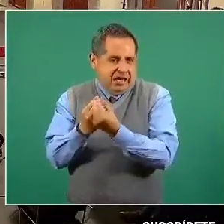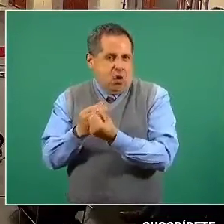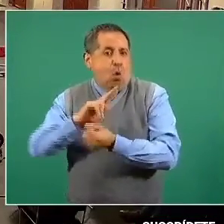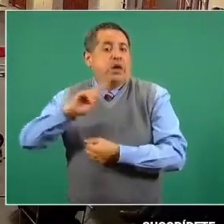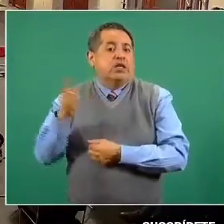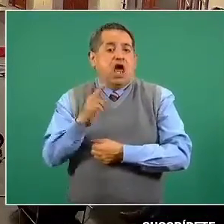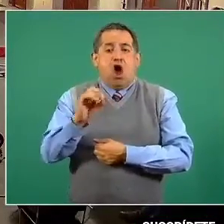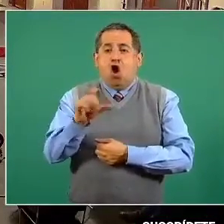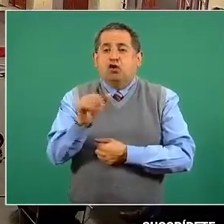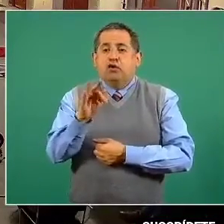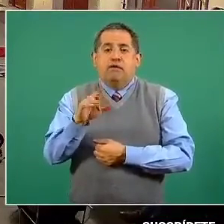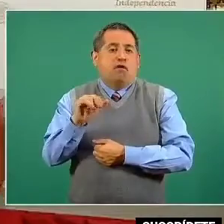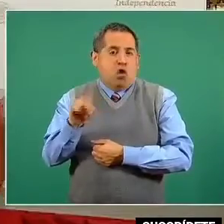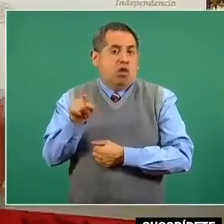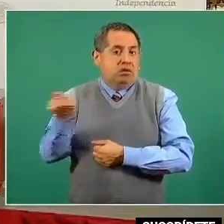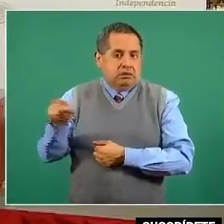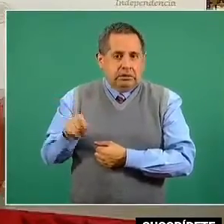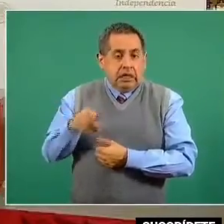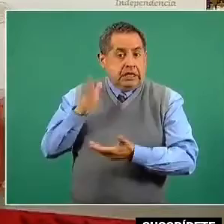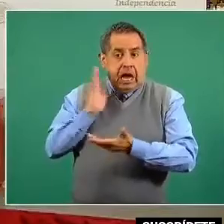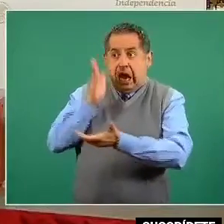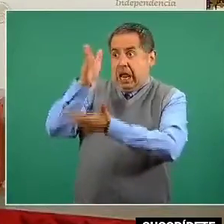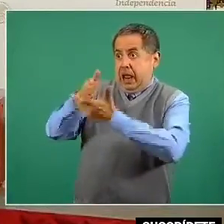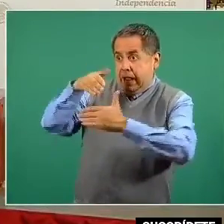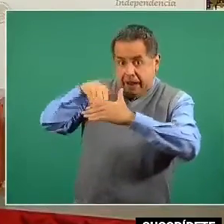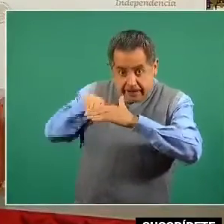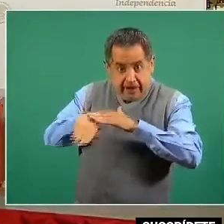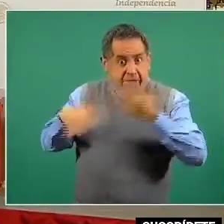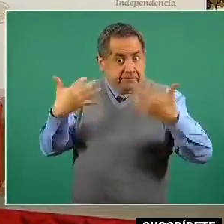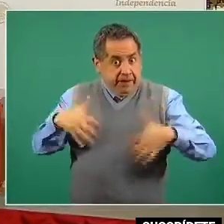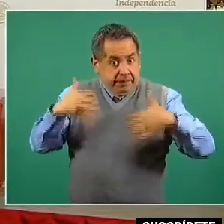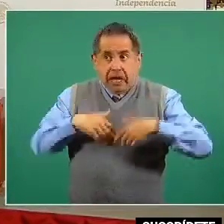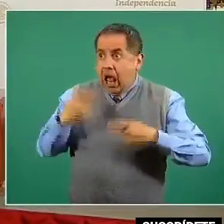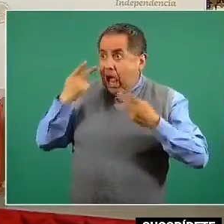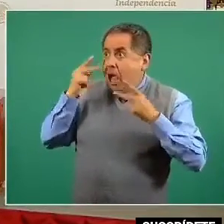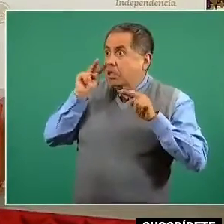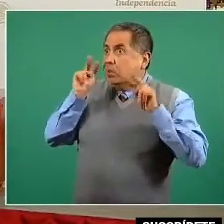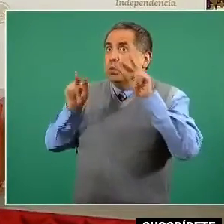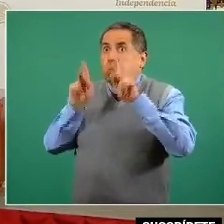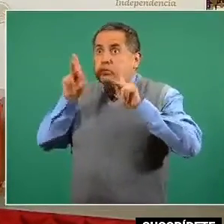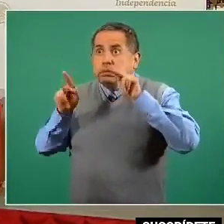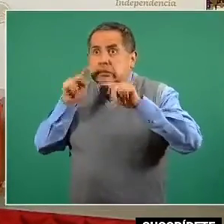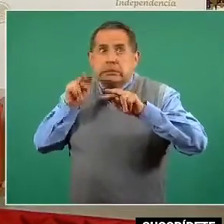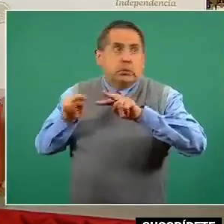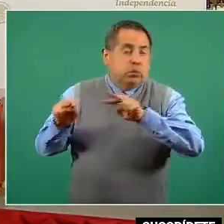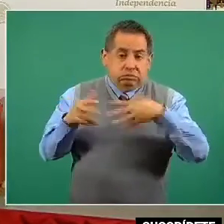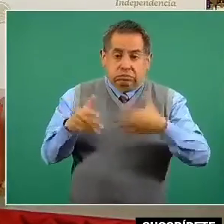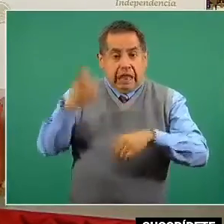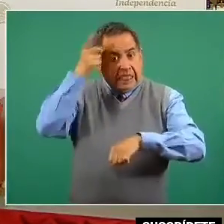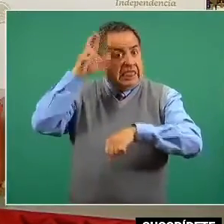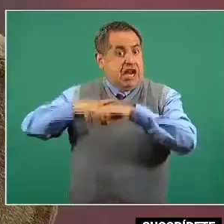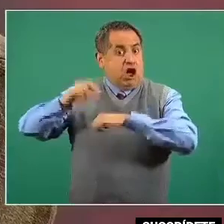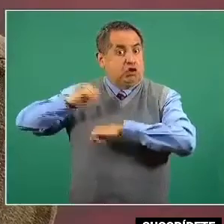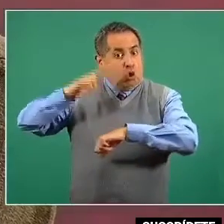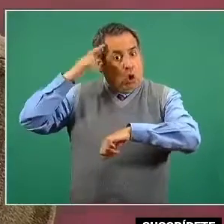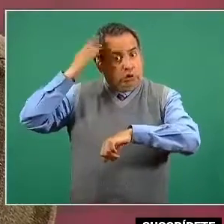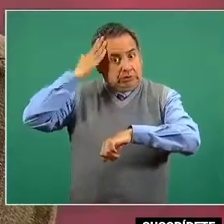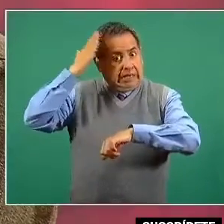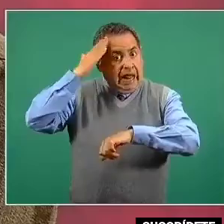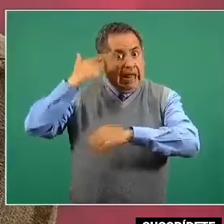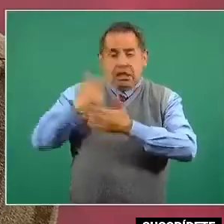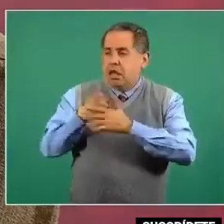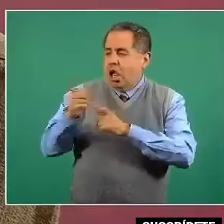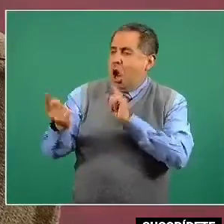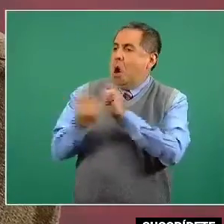Pudimos visitar la planta, pudimos conversar con el director general, el gerente general, con